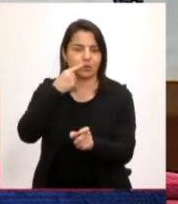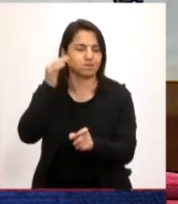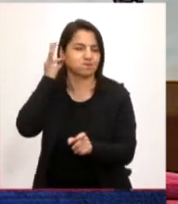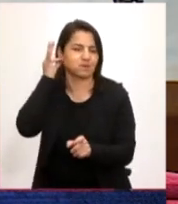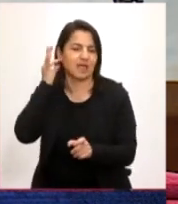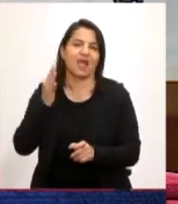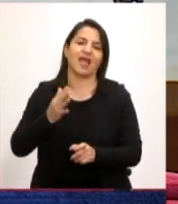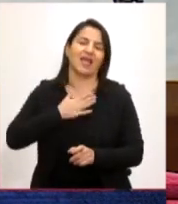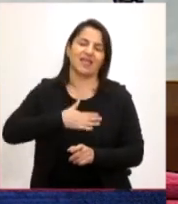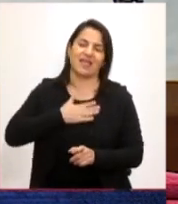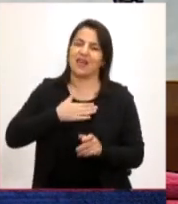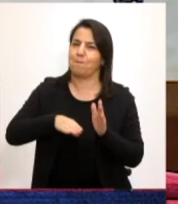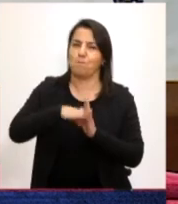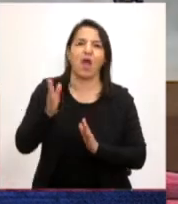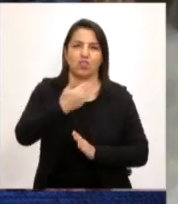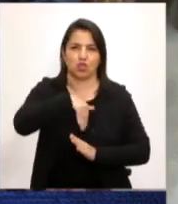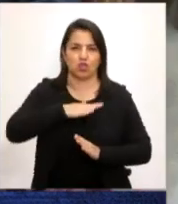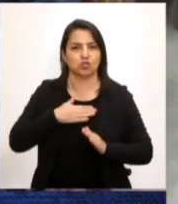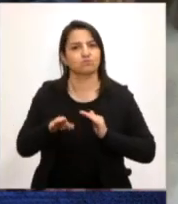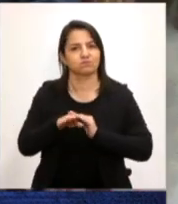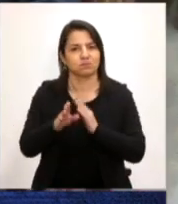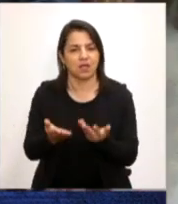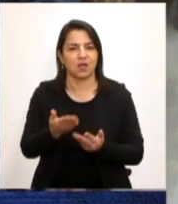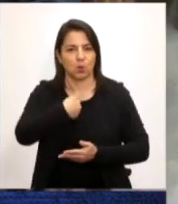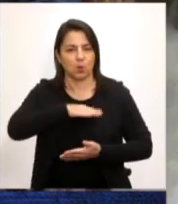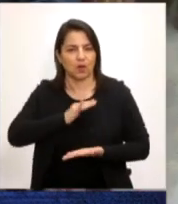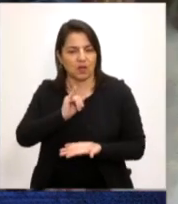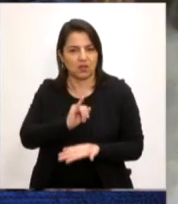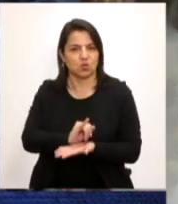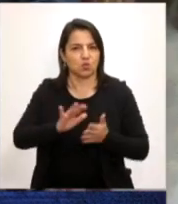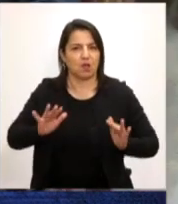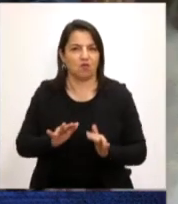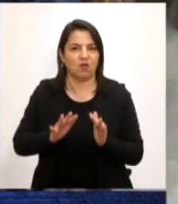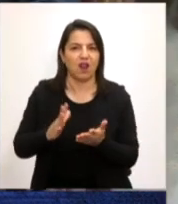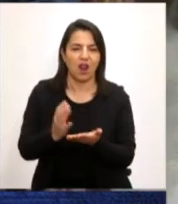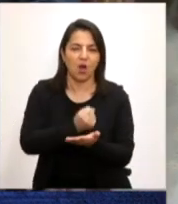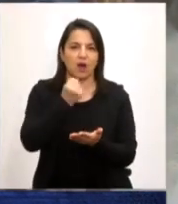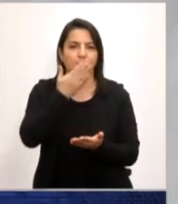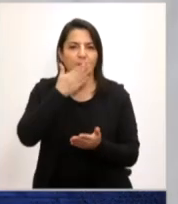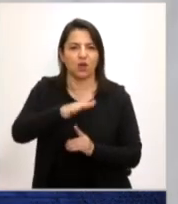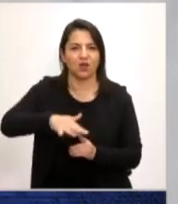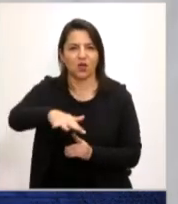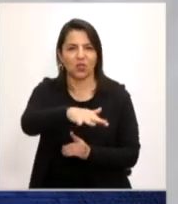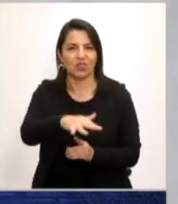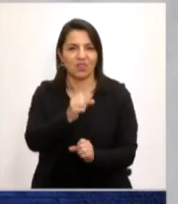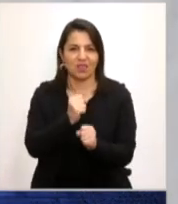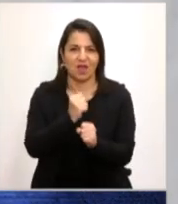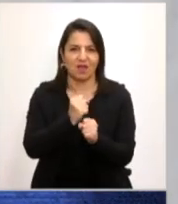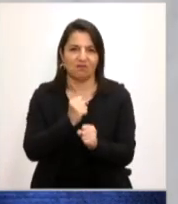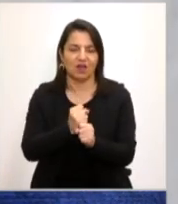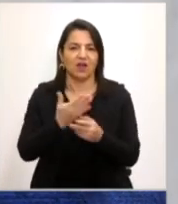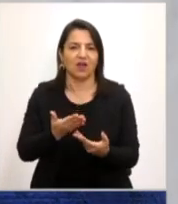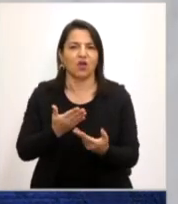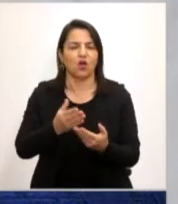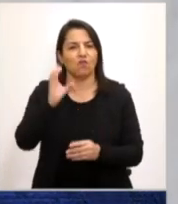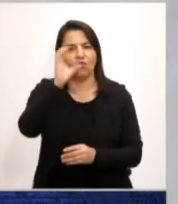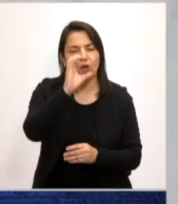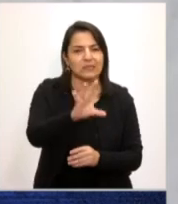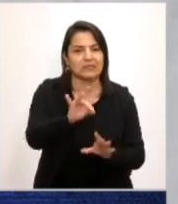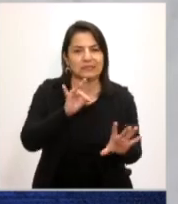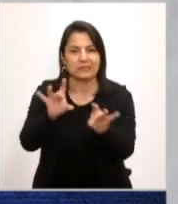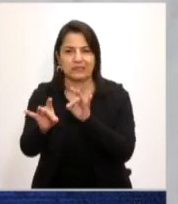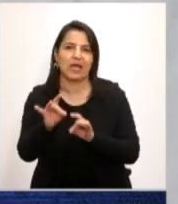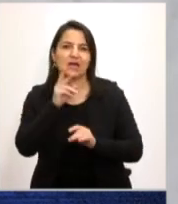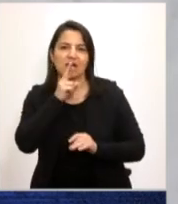de nosotros. Desde nuestra institución estamos haciendo esfuerzos por generar mejores condiciones para nuestro trabajo, buscando resultados más